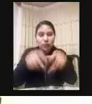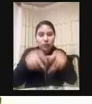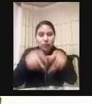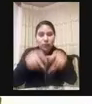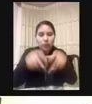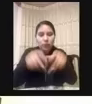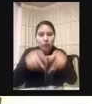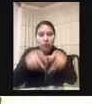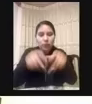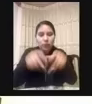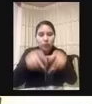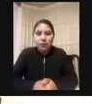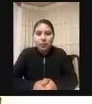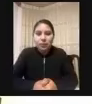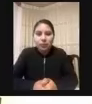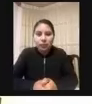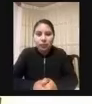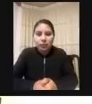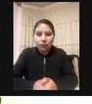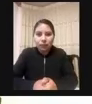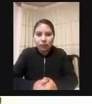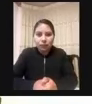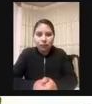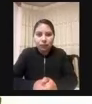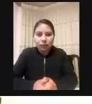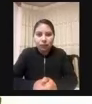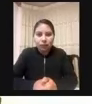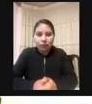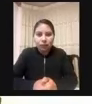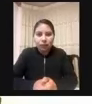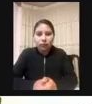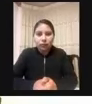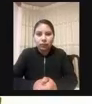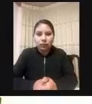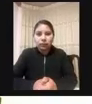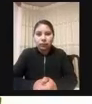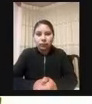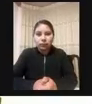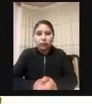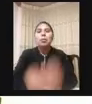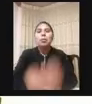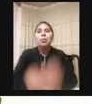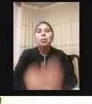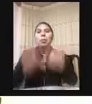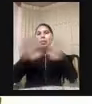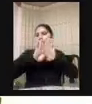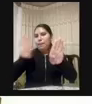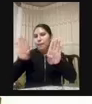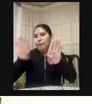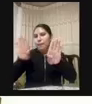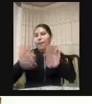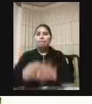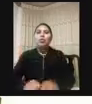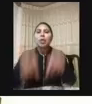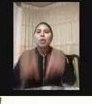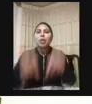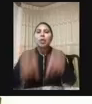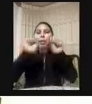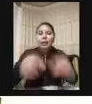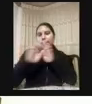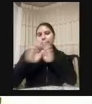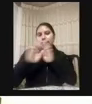La persona que sea la apta para la respuesta, por favor, habilita su micrófono y le damos con la respuesta, ¿ok? A ver, tenemos la